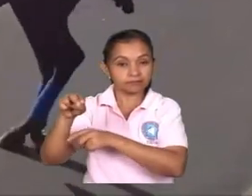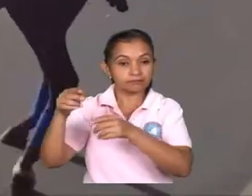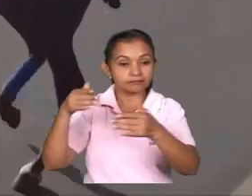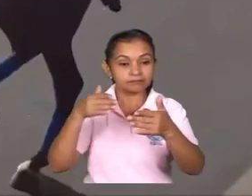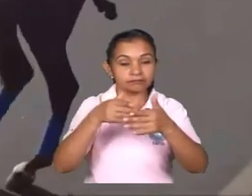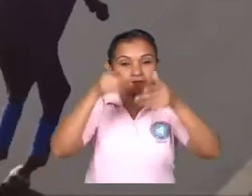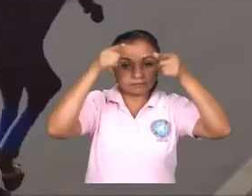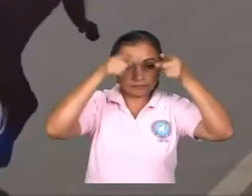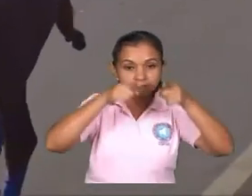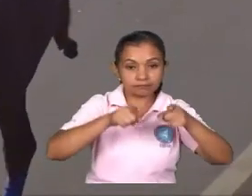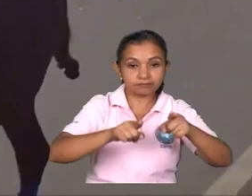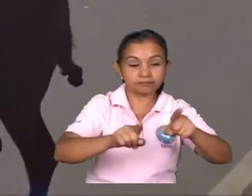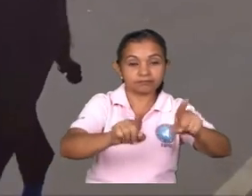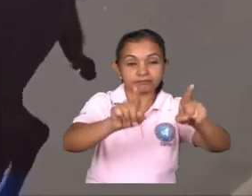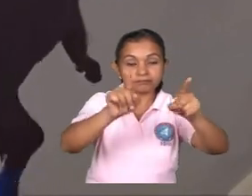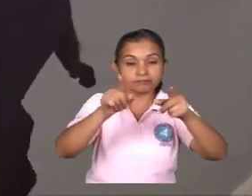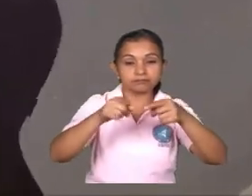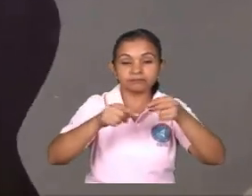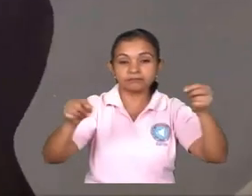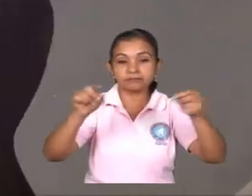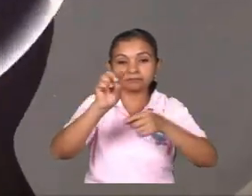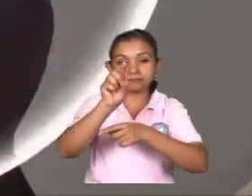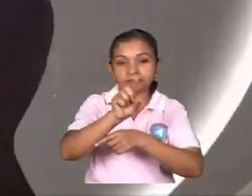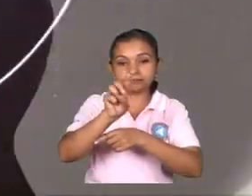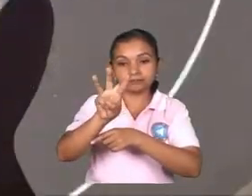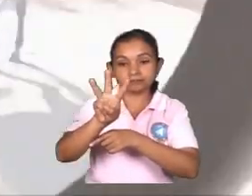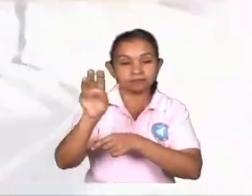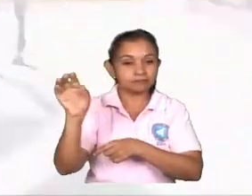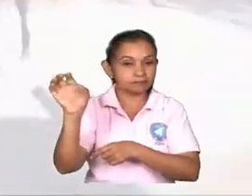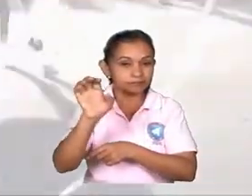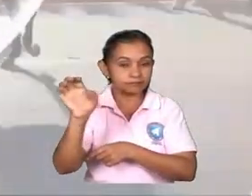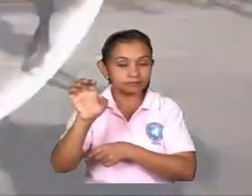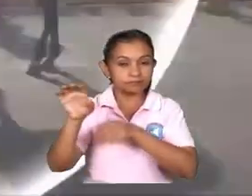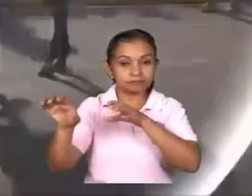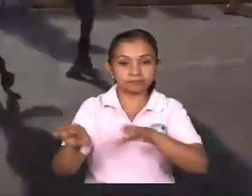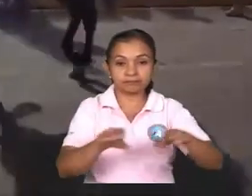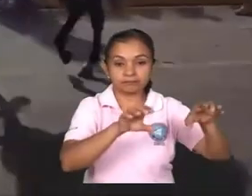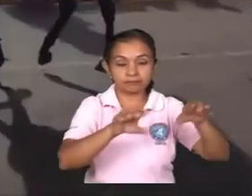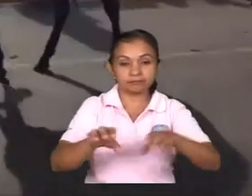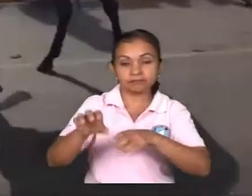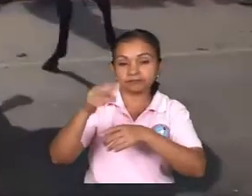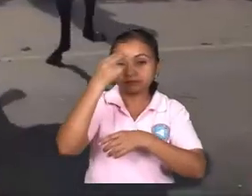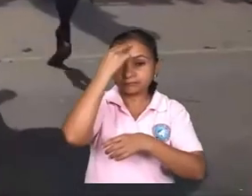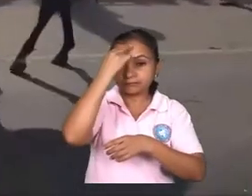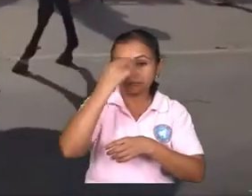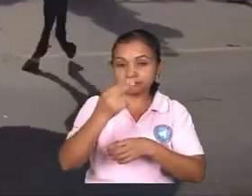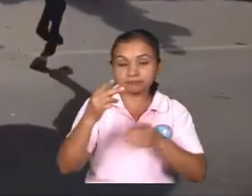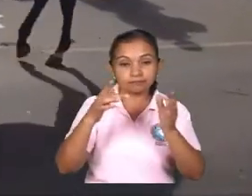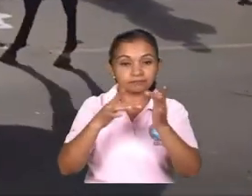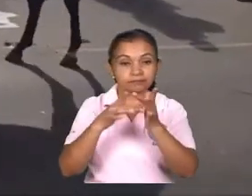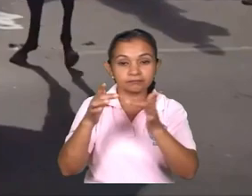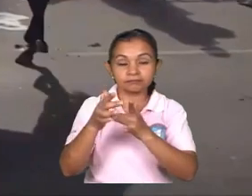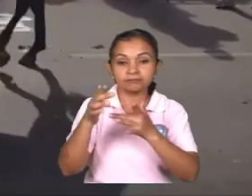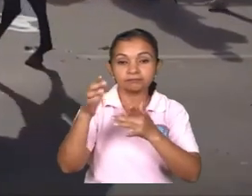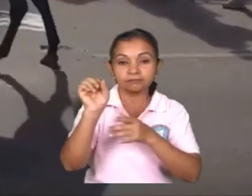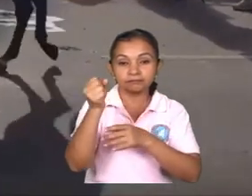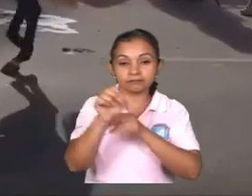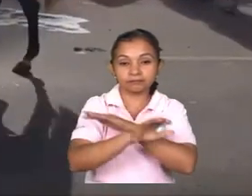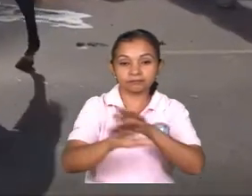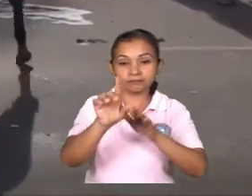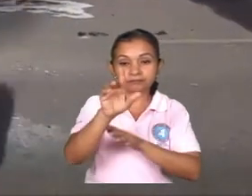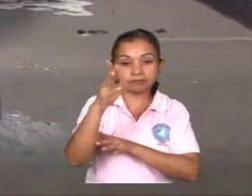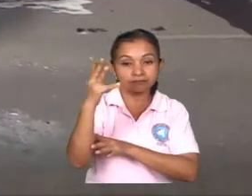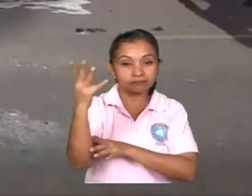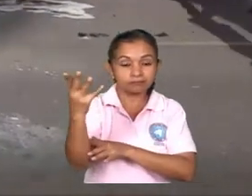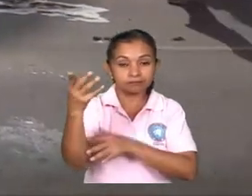de toros y una corrida de cinta el día 13 de enero. Las actividades en honor al señor de Esquipula finalizarán el día sábado 19